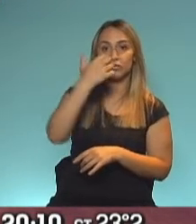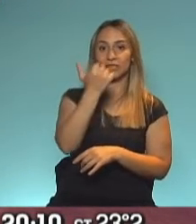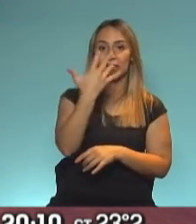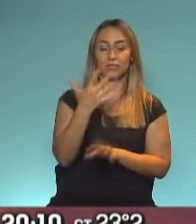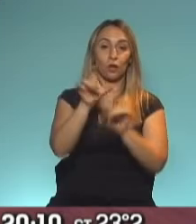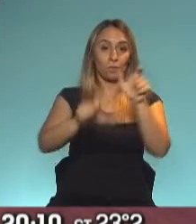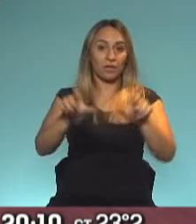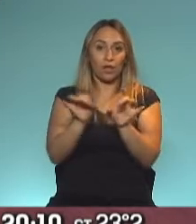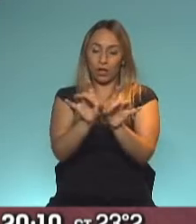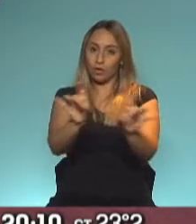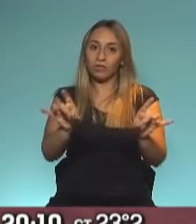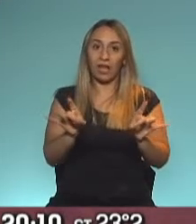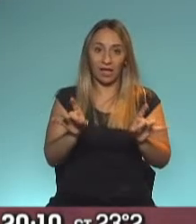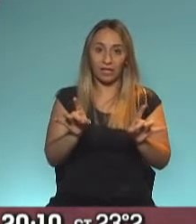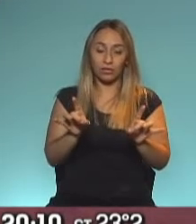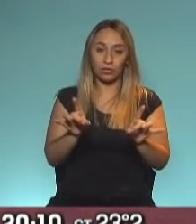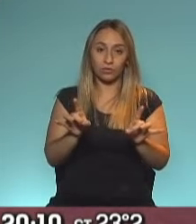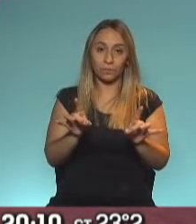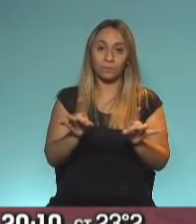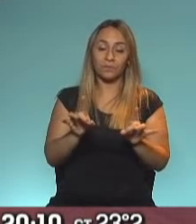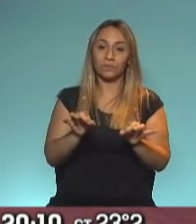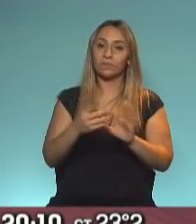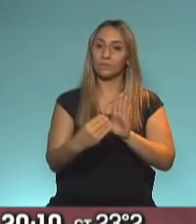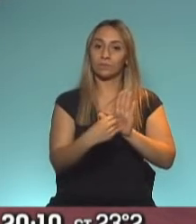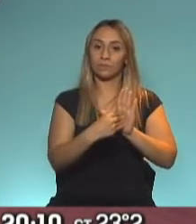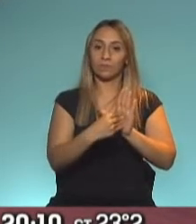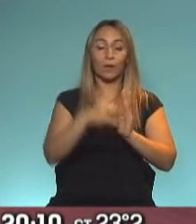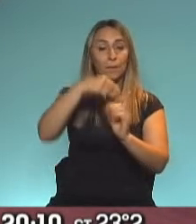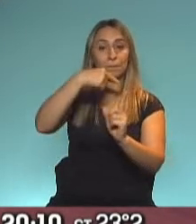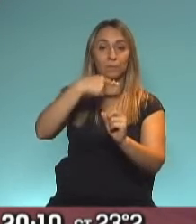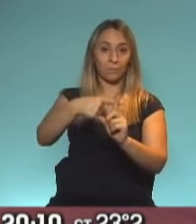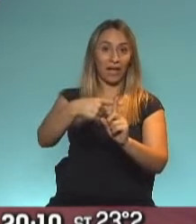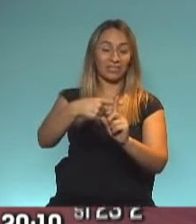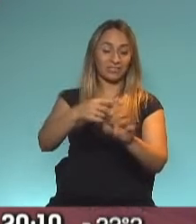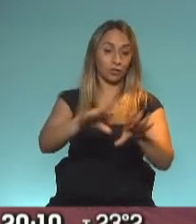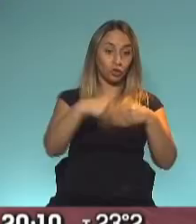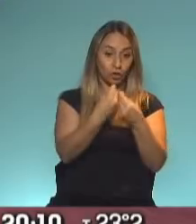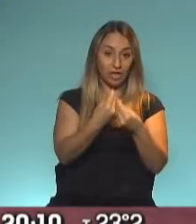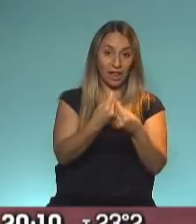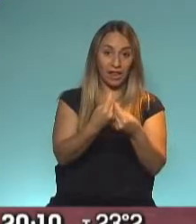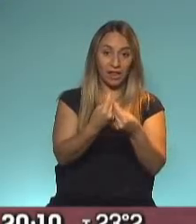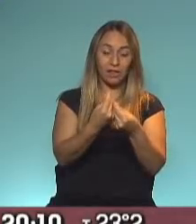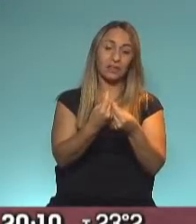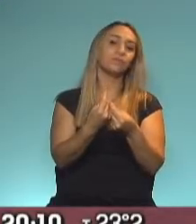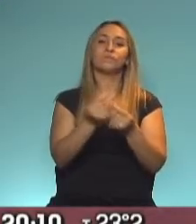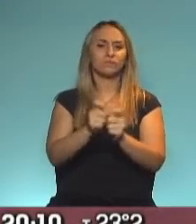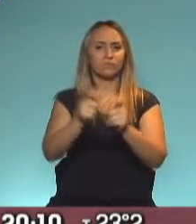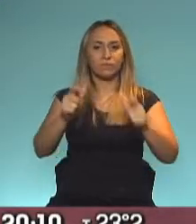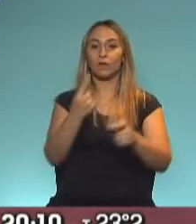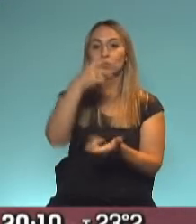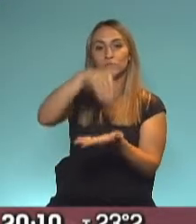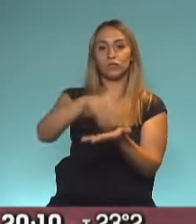11.765, como lo anticipábamos, es el número de contagios en este reporte que se suma a la lista de los contagios, a ese acumulado que